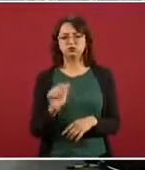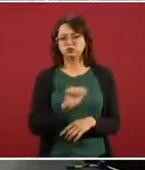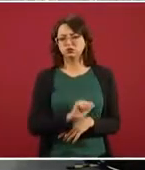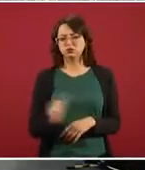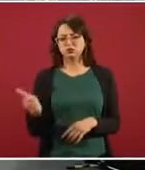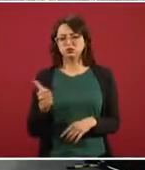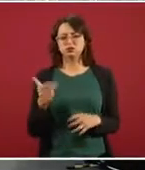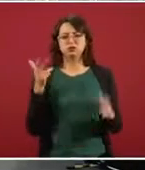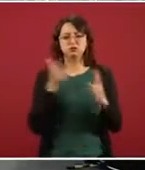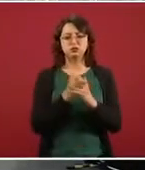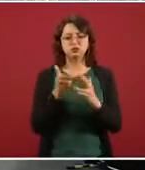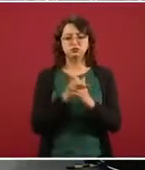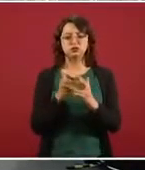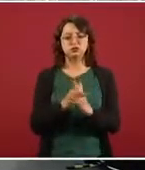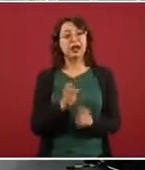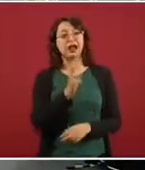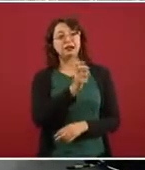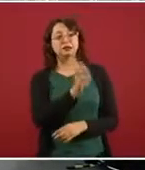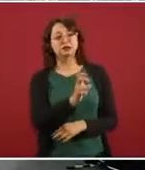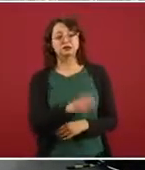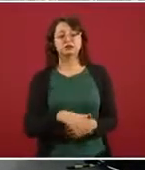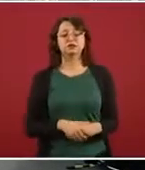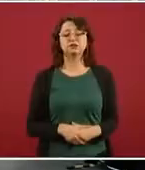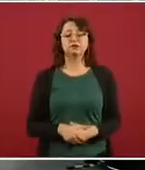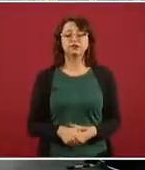el de homicidios,